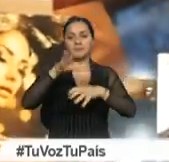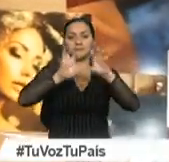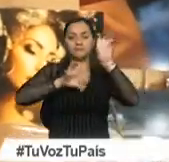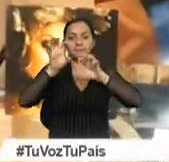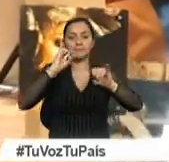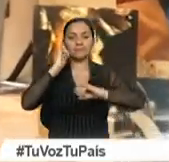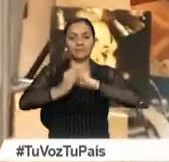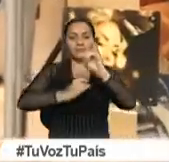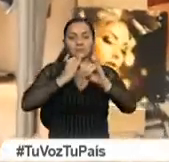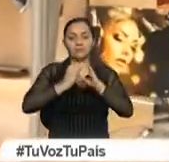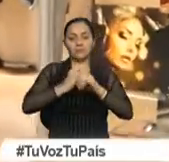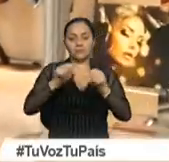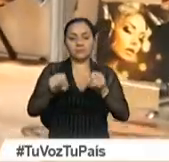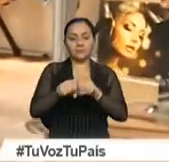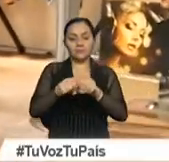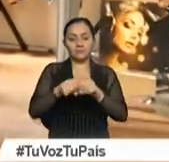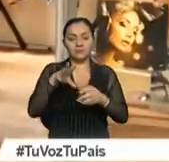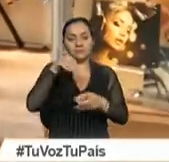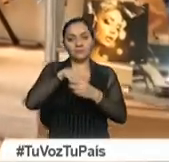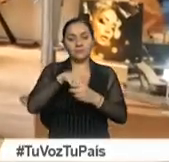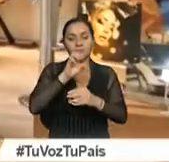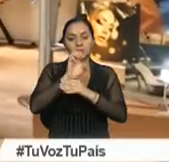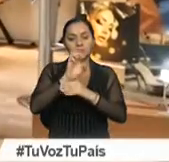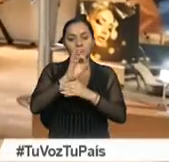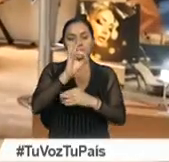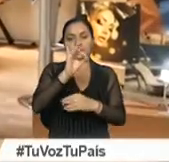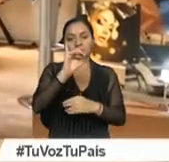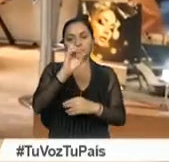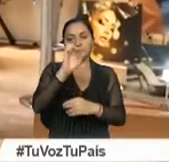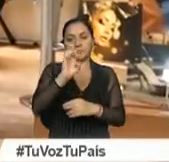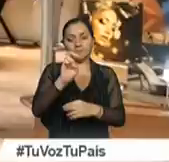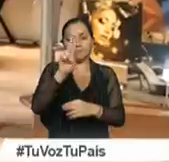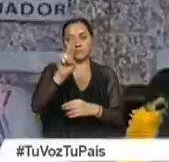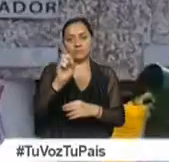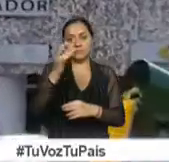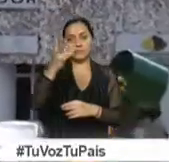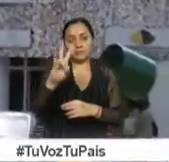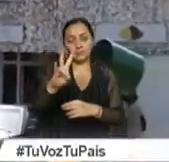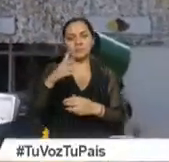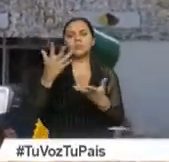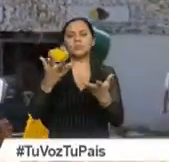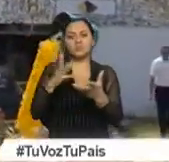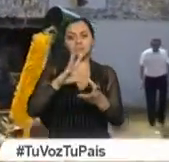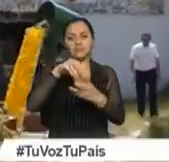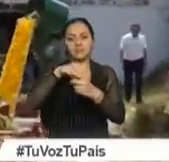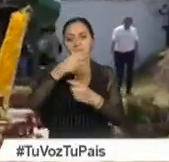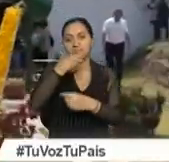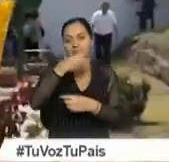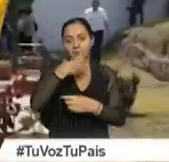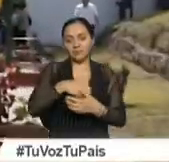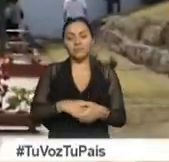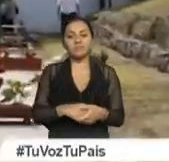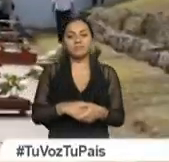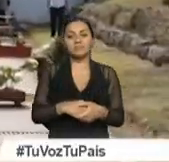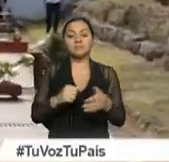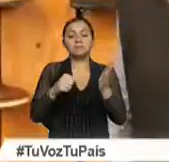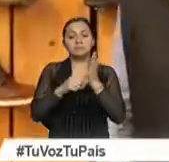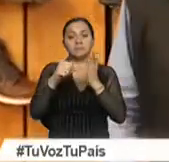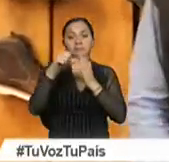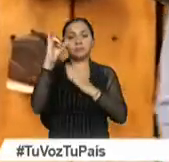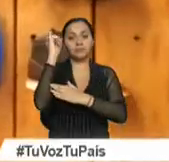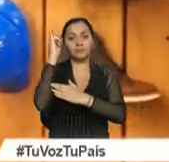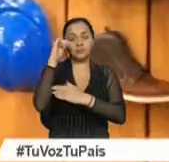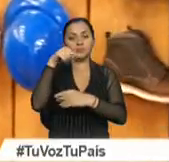Internacional del Calzado y Componentes del Ecuador, FICE 2017, que se desarrolla en Ambato. La ministra de Industrias,